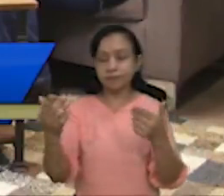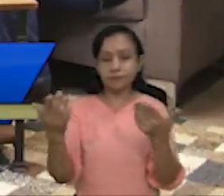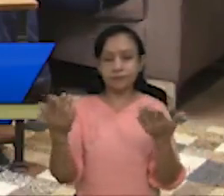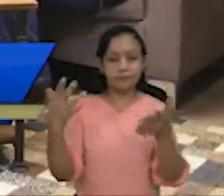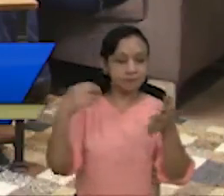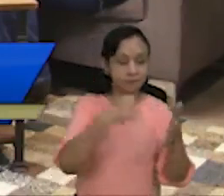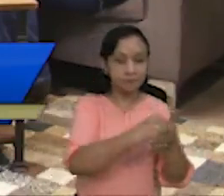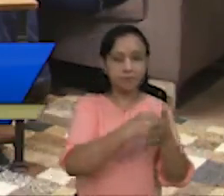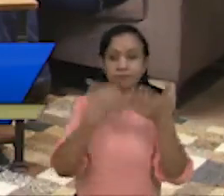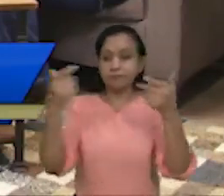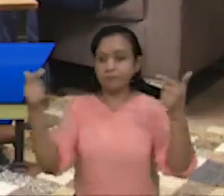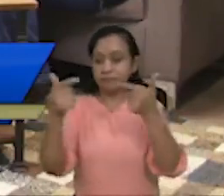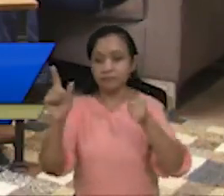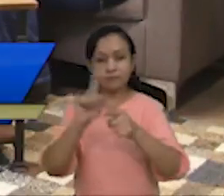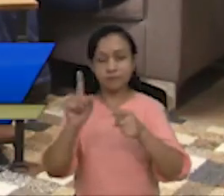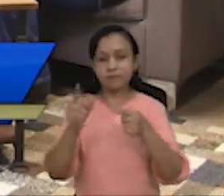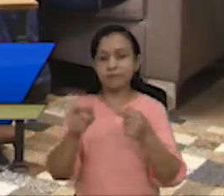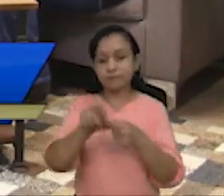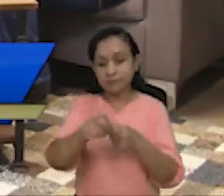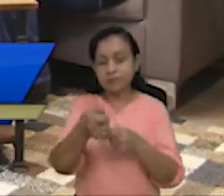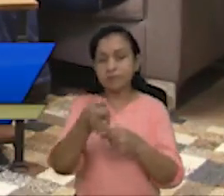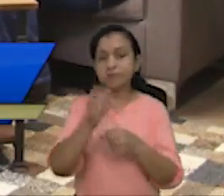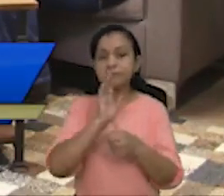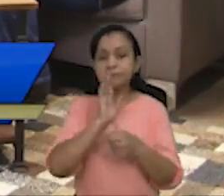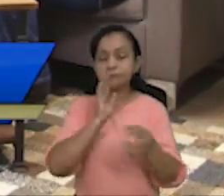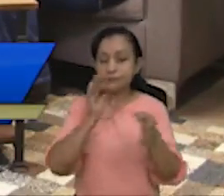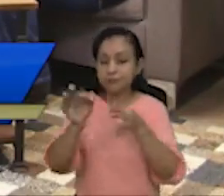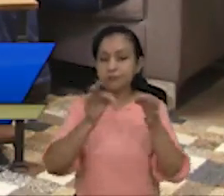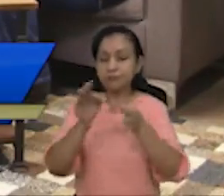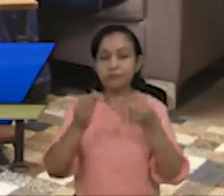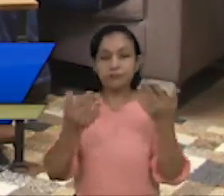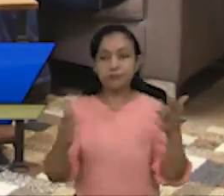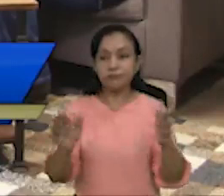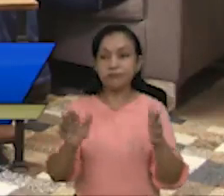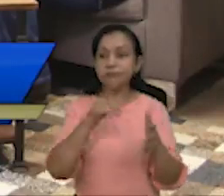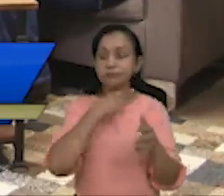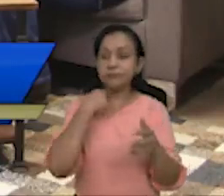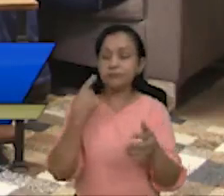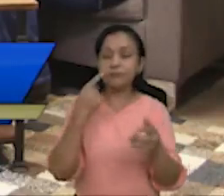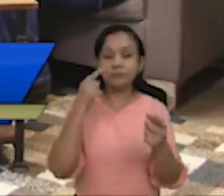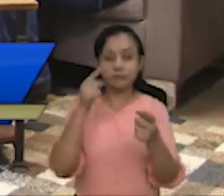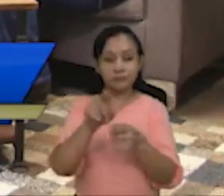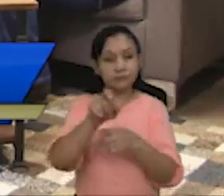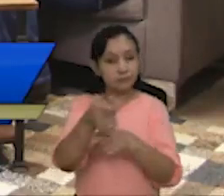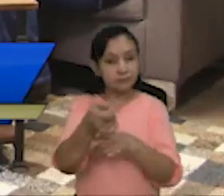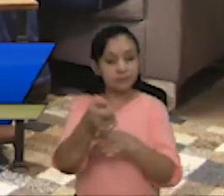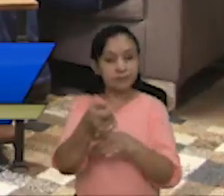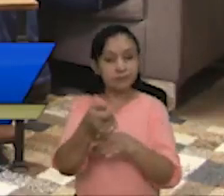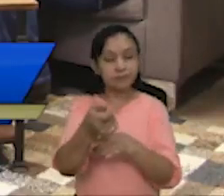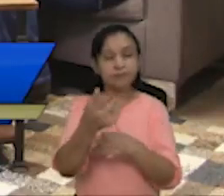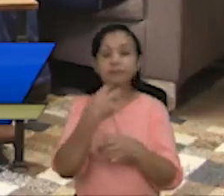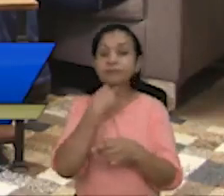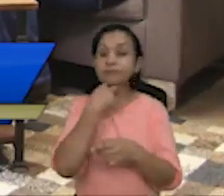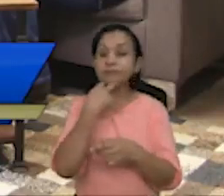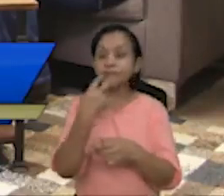cosa. Pero la radio, creo que la veracidad o la objetividad te la da también la voz que